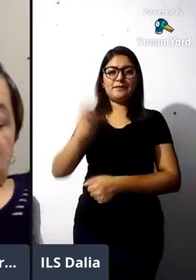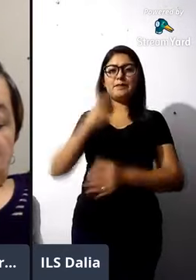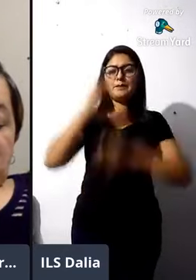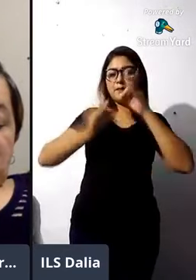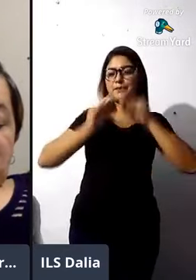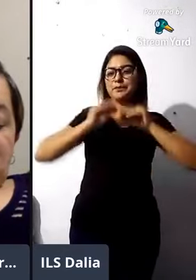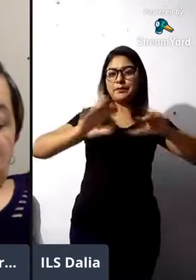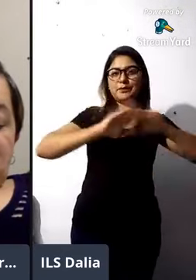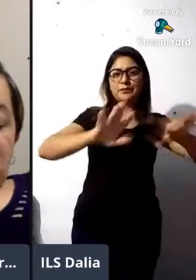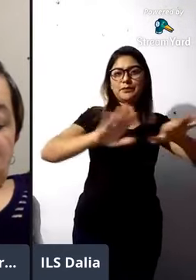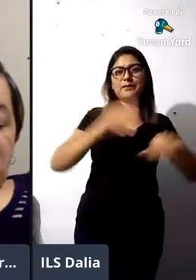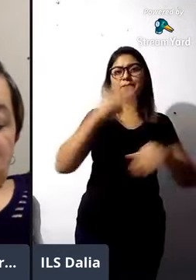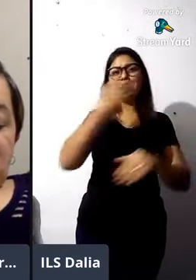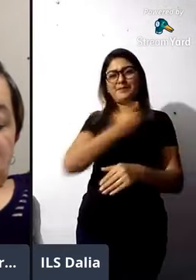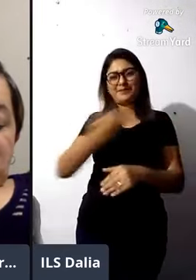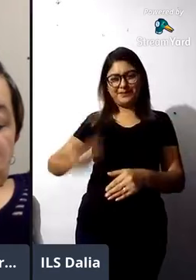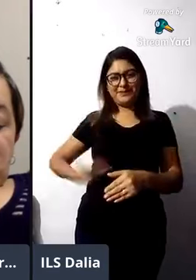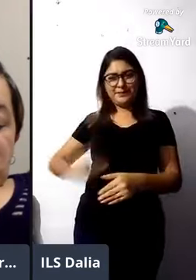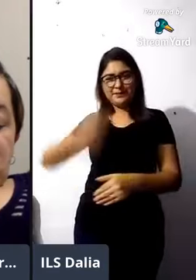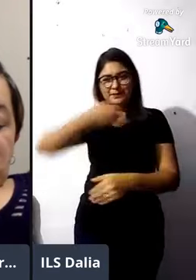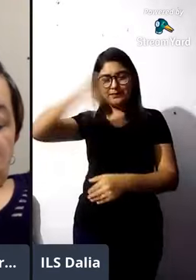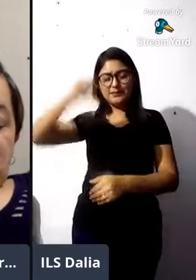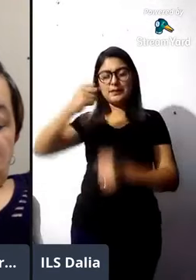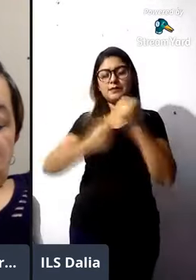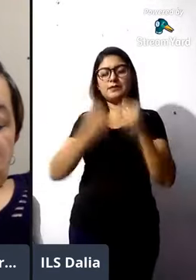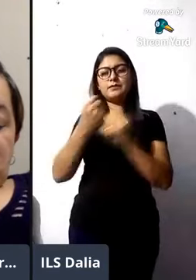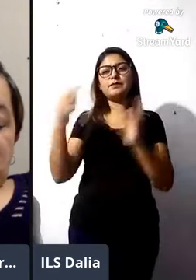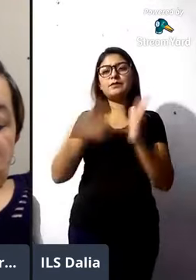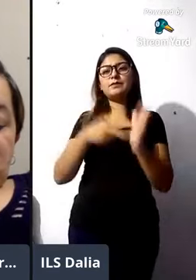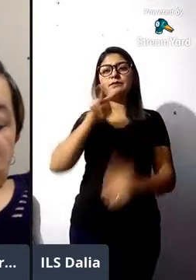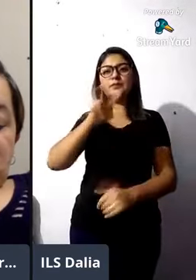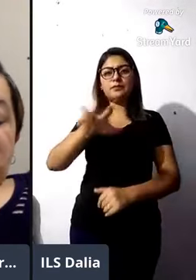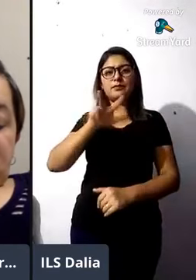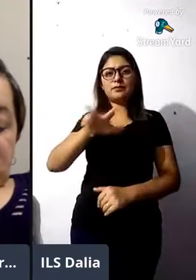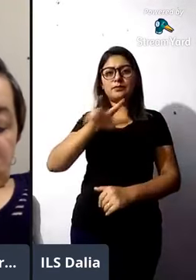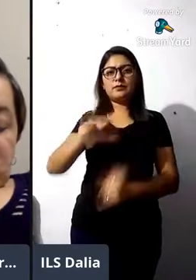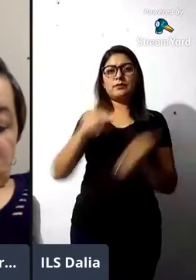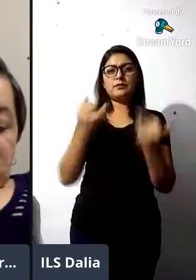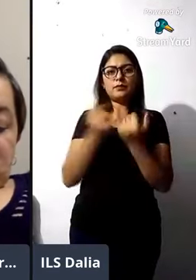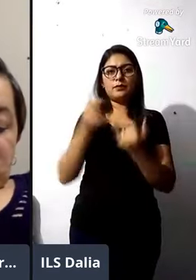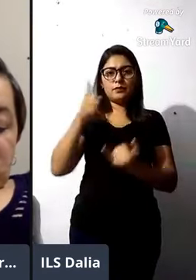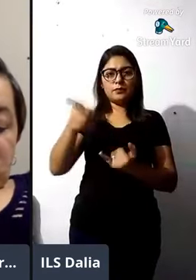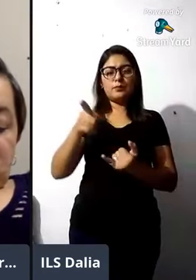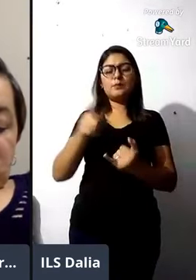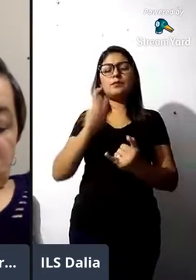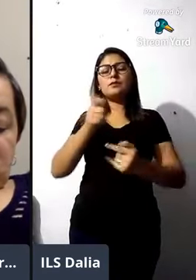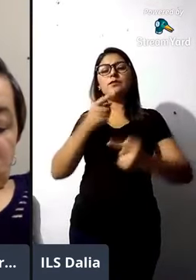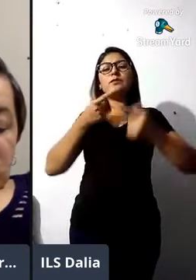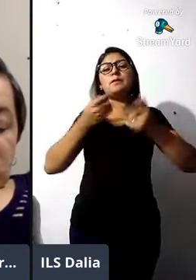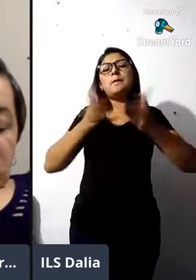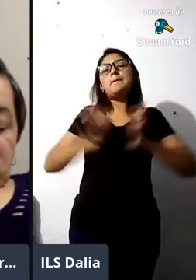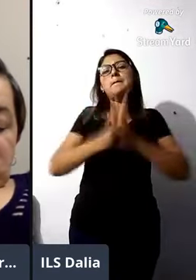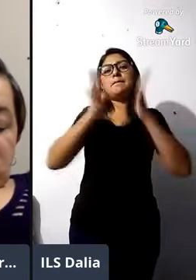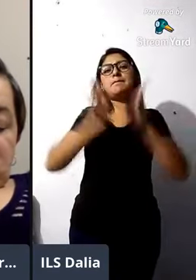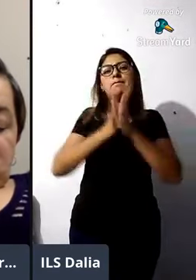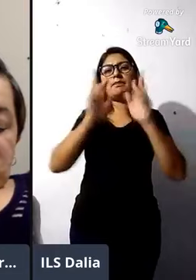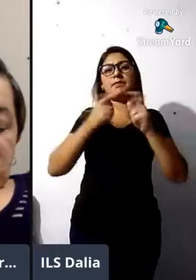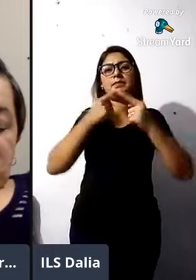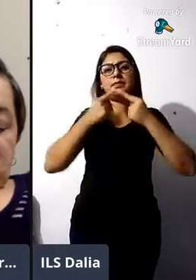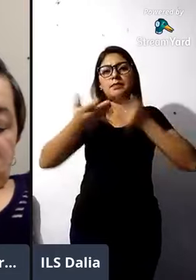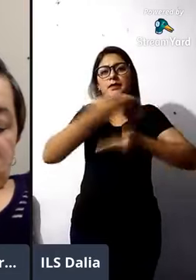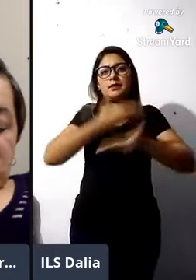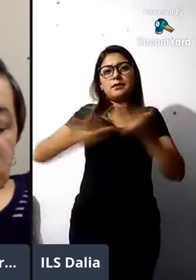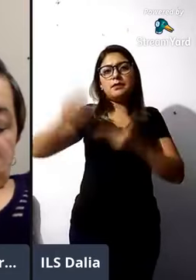2018. Participó en la implementación del programa Diálogos por la Inclusión, que busca promover la inclusión